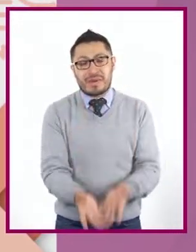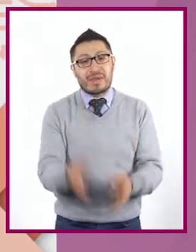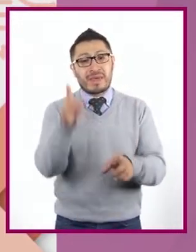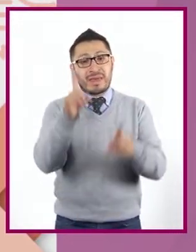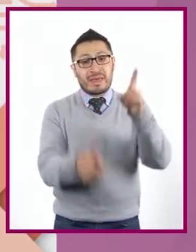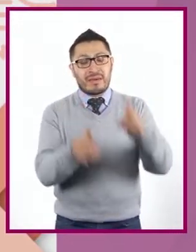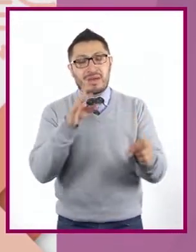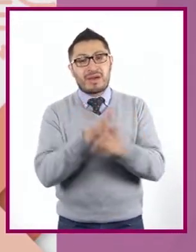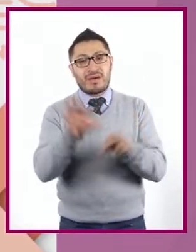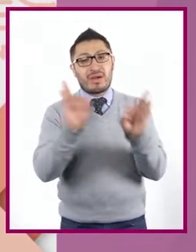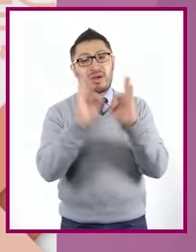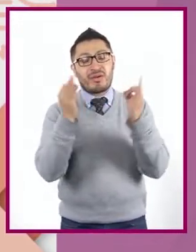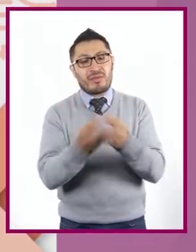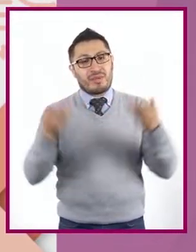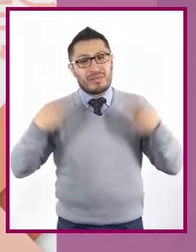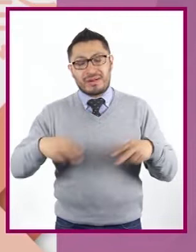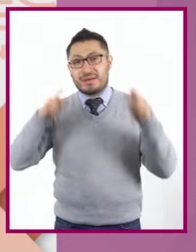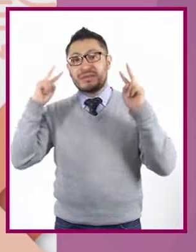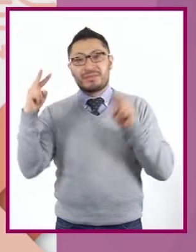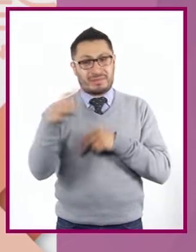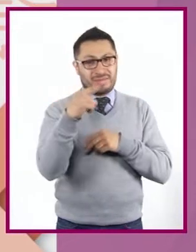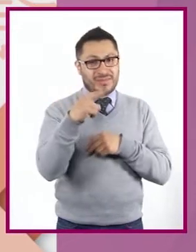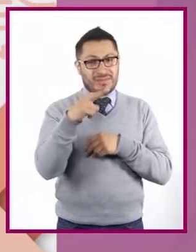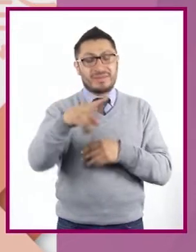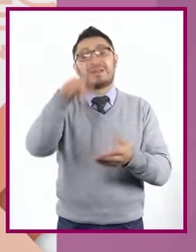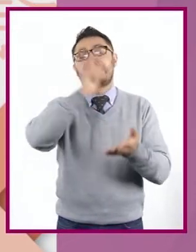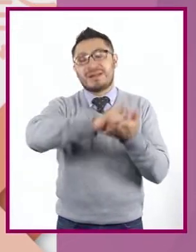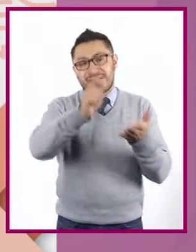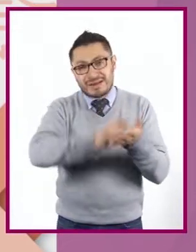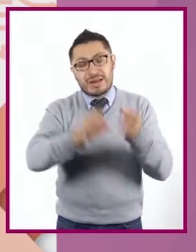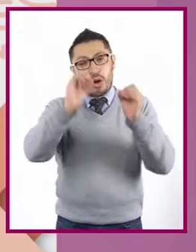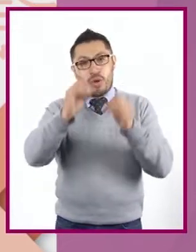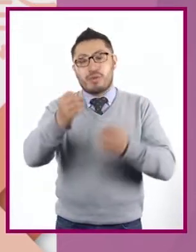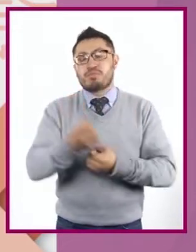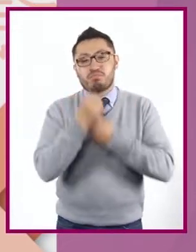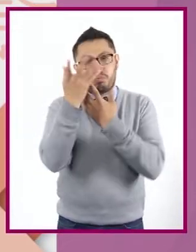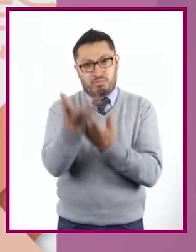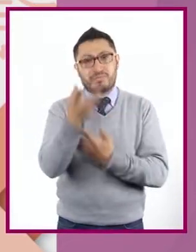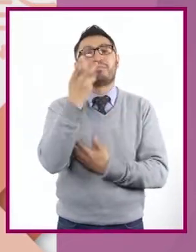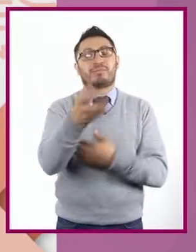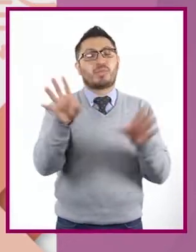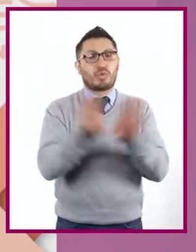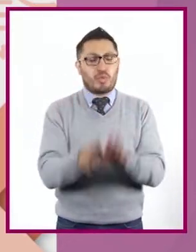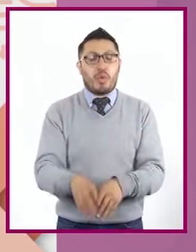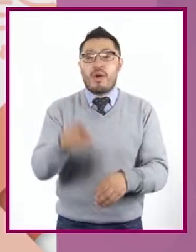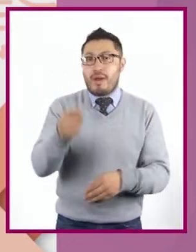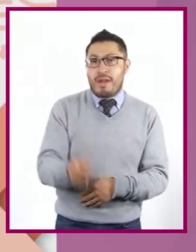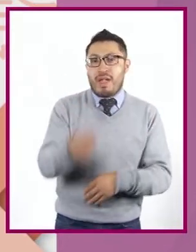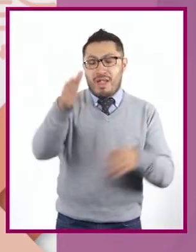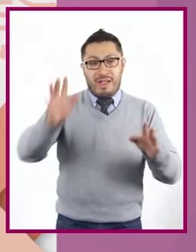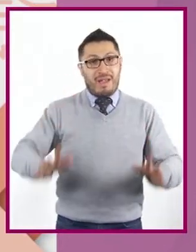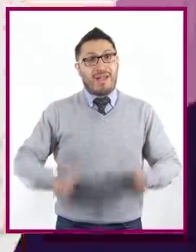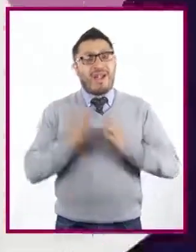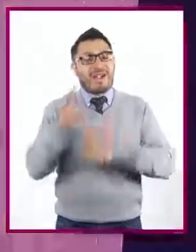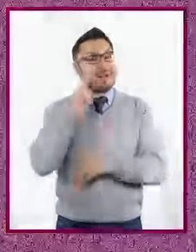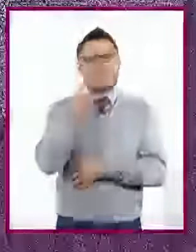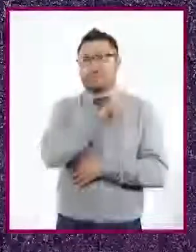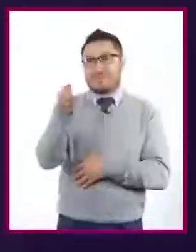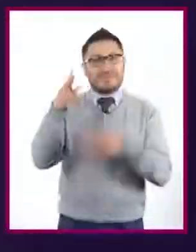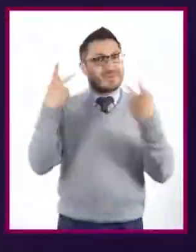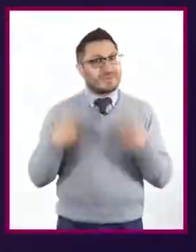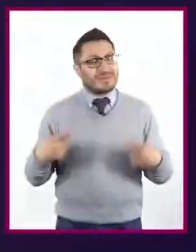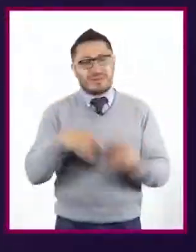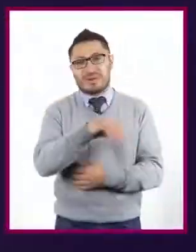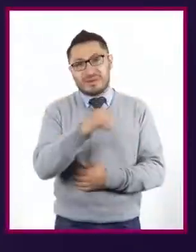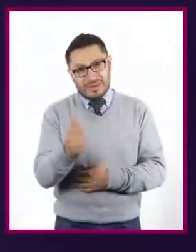nos percibe al momento de redactar o expresarnos. Y esto puede ser nuestra primera impresión en los demás.